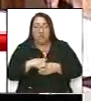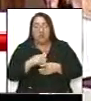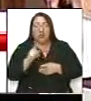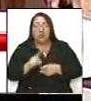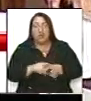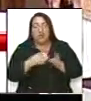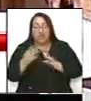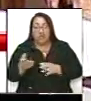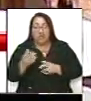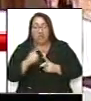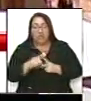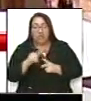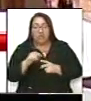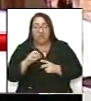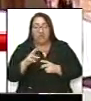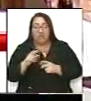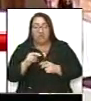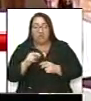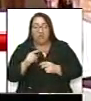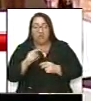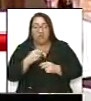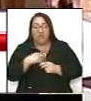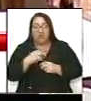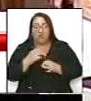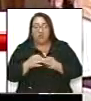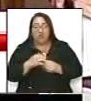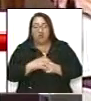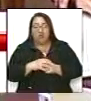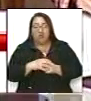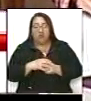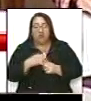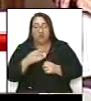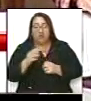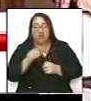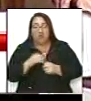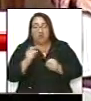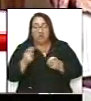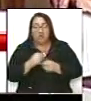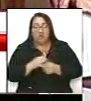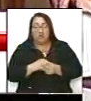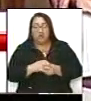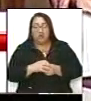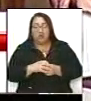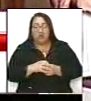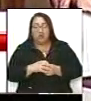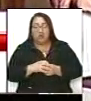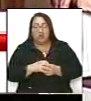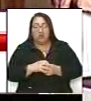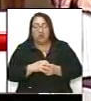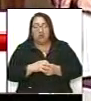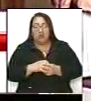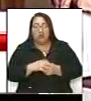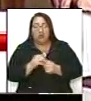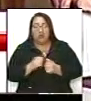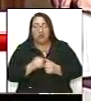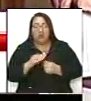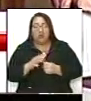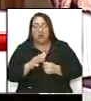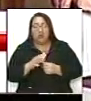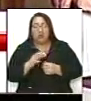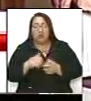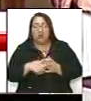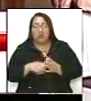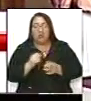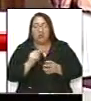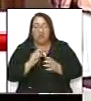El titular del Ministerio de Justicia ya estuvo en la comisión, ya sustentó sus proyectos.